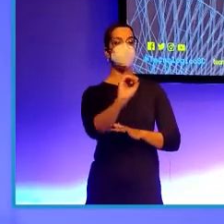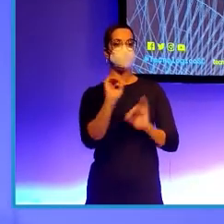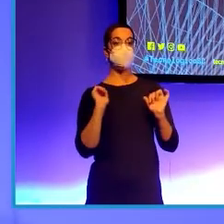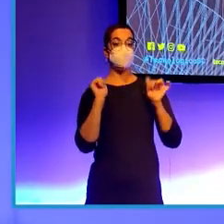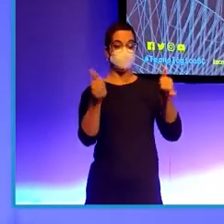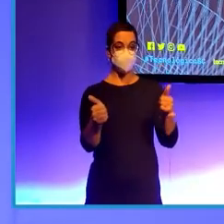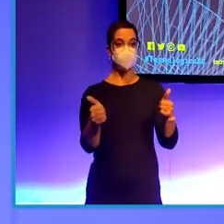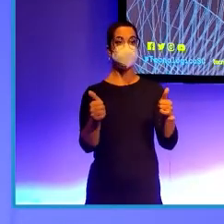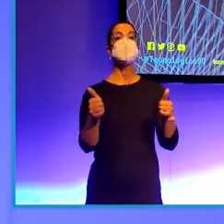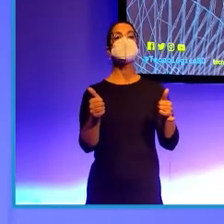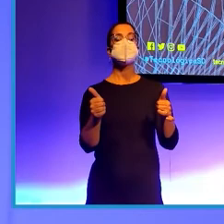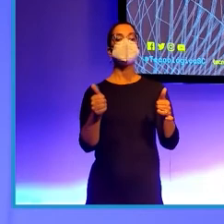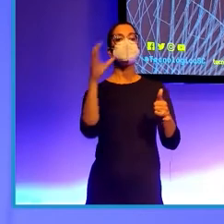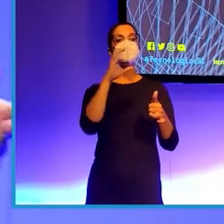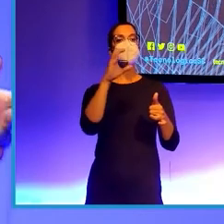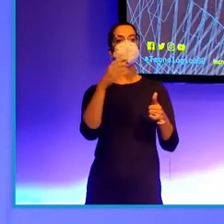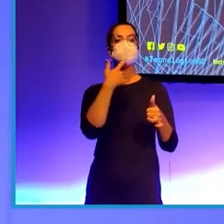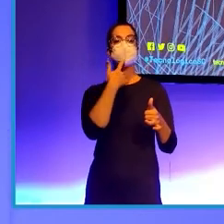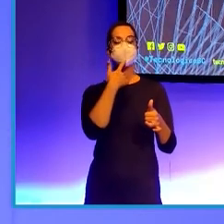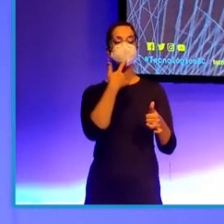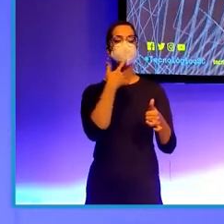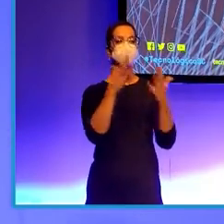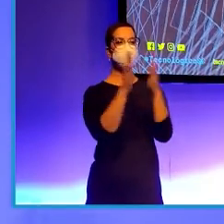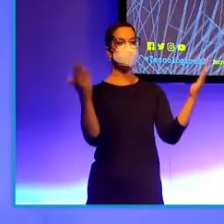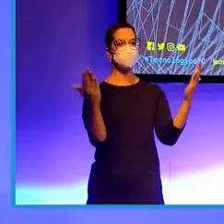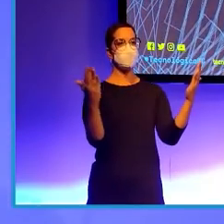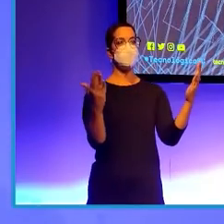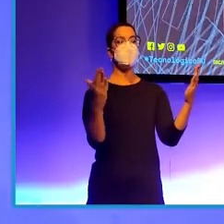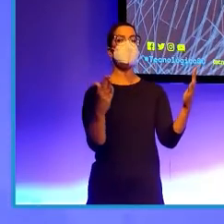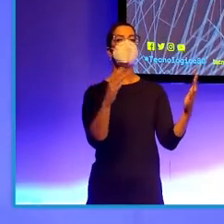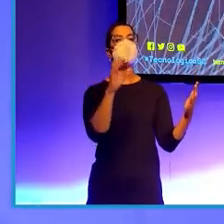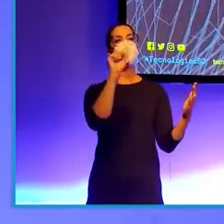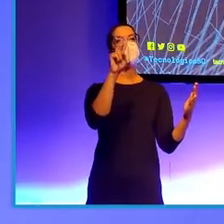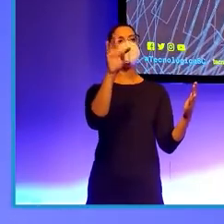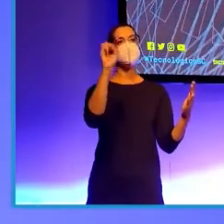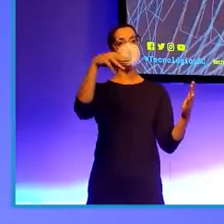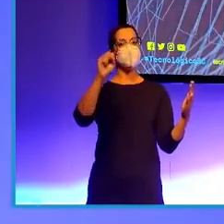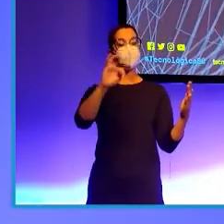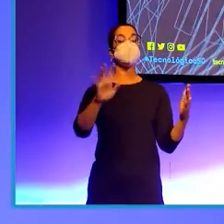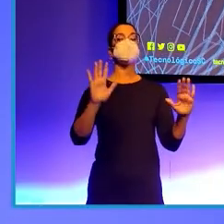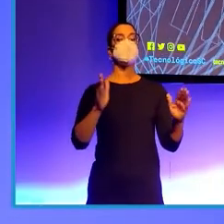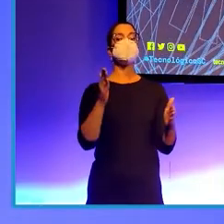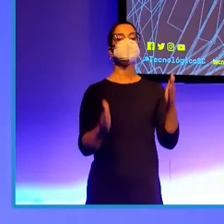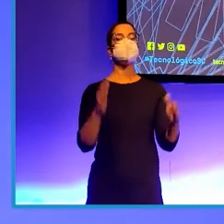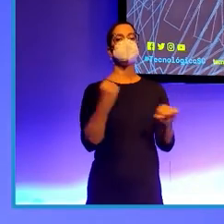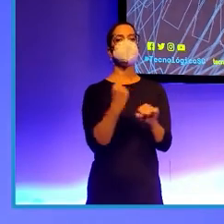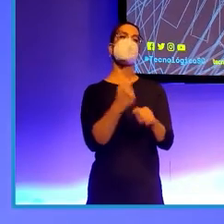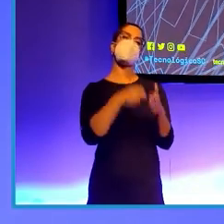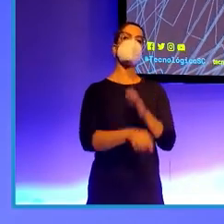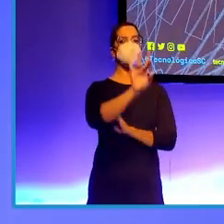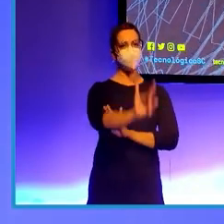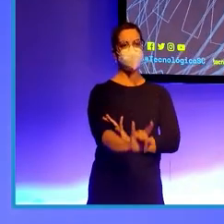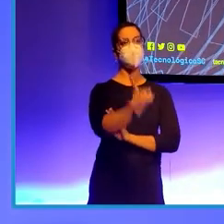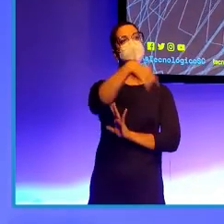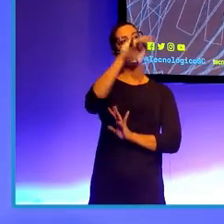capek llamó hacia los obreros autómatas en sus libros hay que reconocer que el trabajo del robot un poco duro sí que es o se imaginan